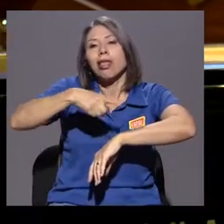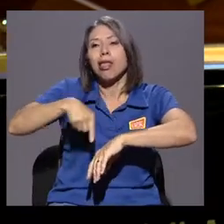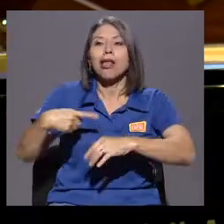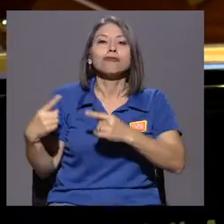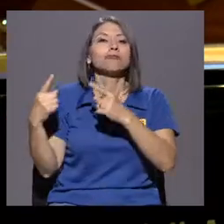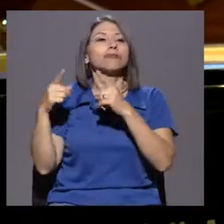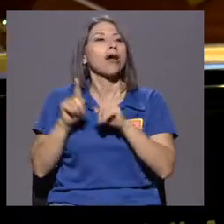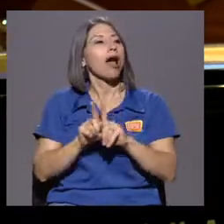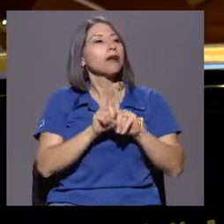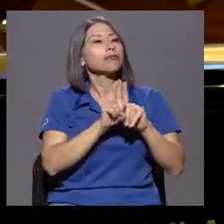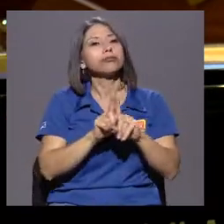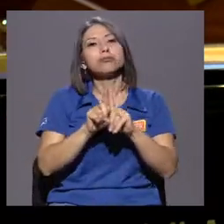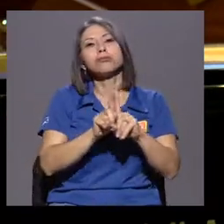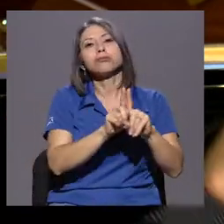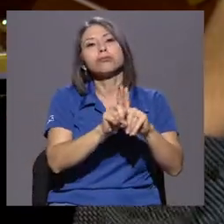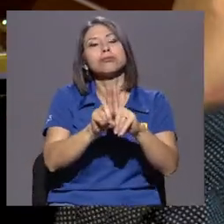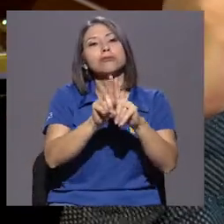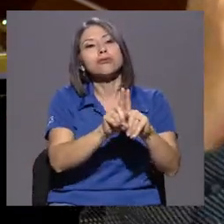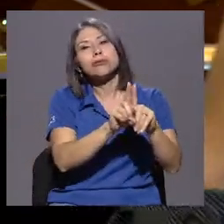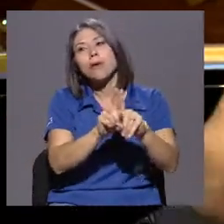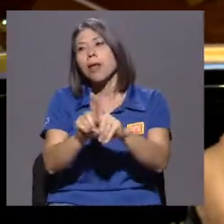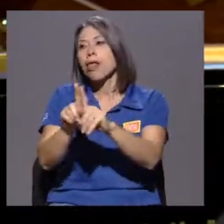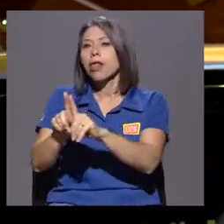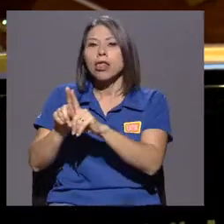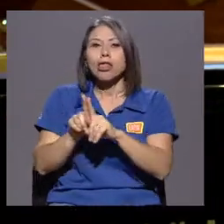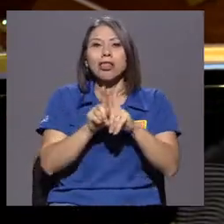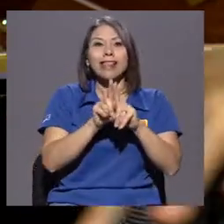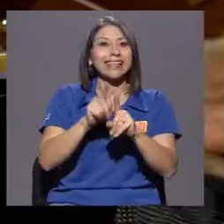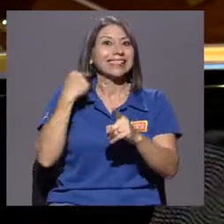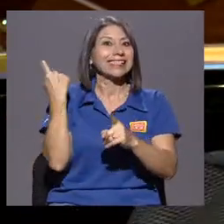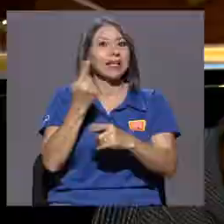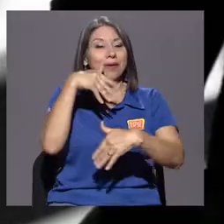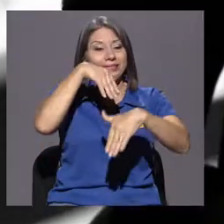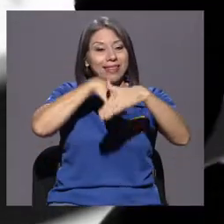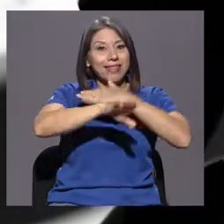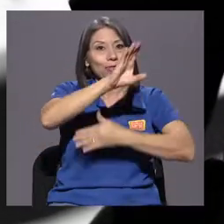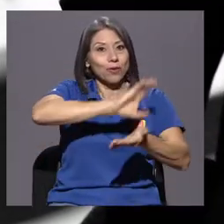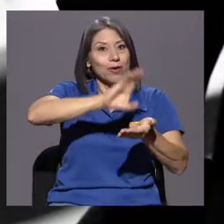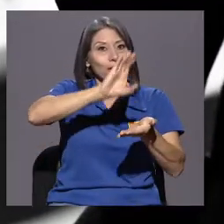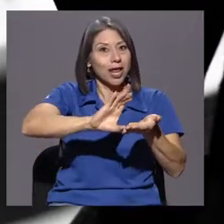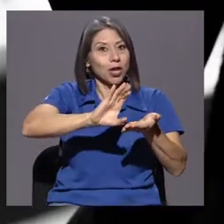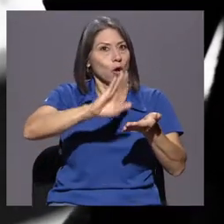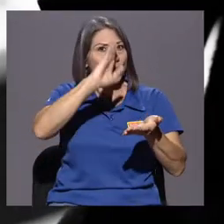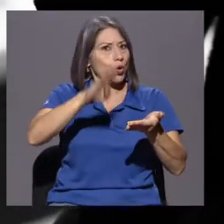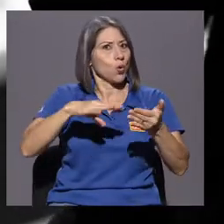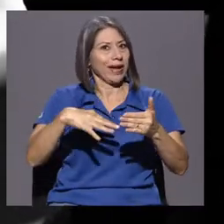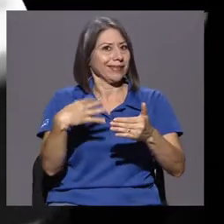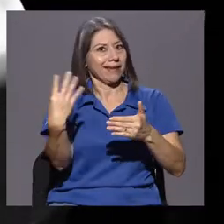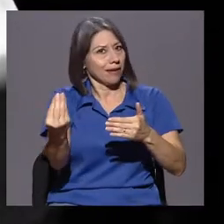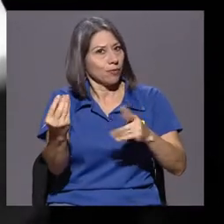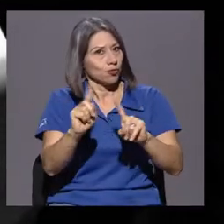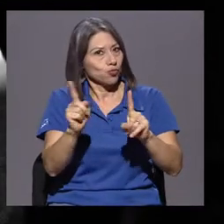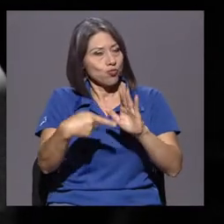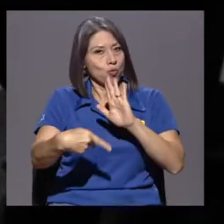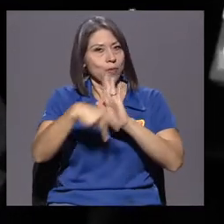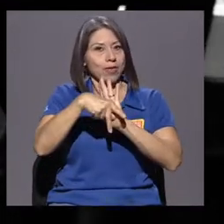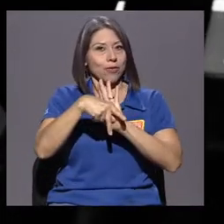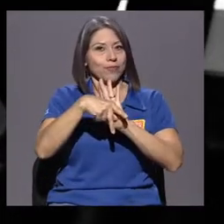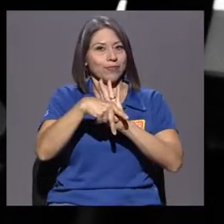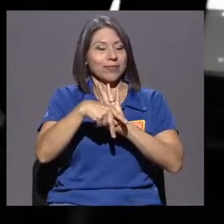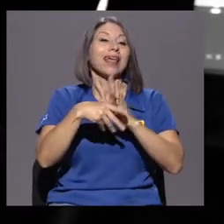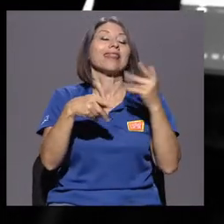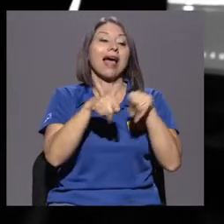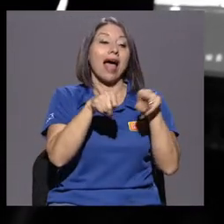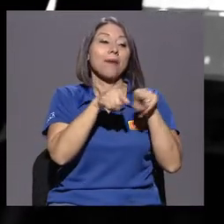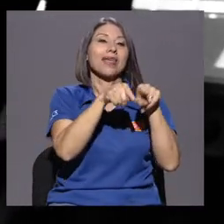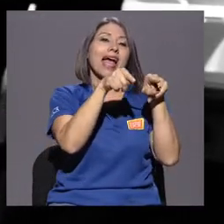colegio tanto en el paseo colom como sin salir nunca de los predios del colegio que nos estaba estrictamente prohibido como en concepción